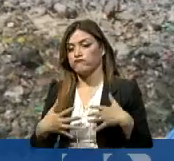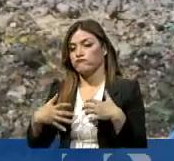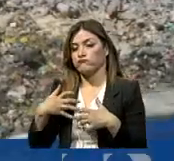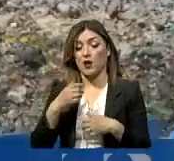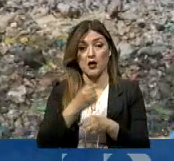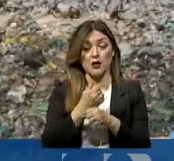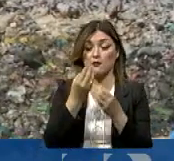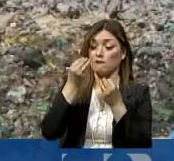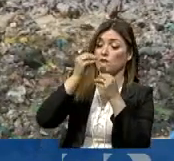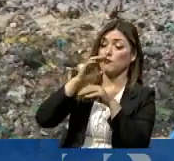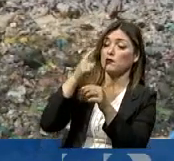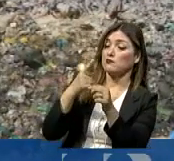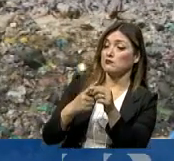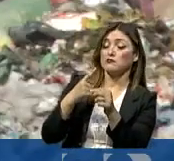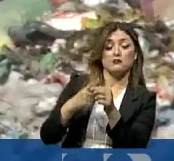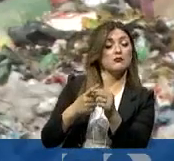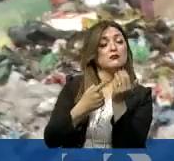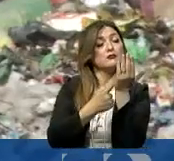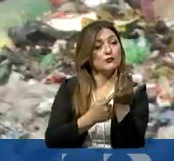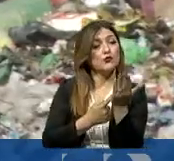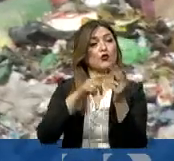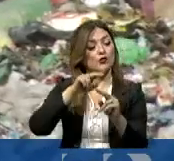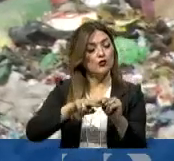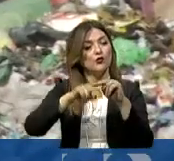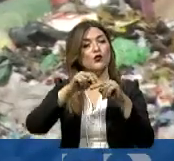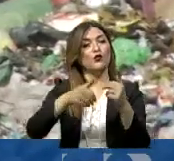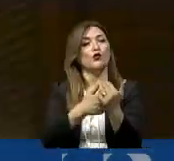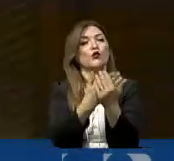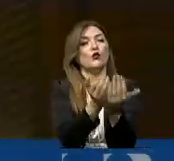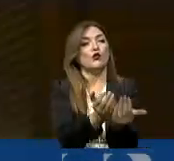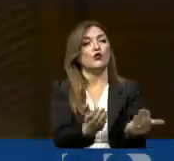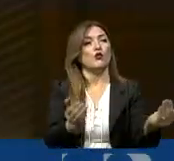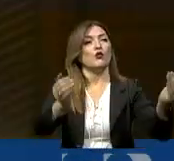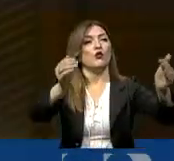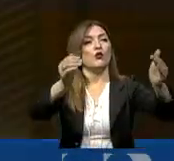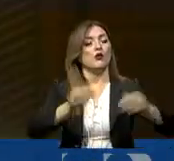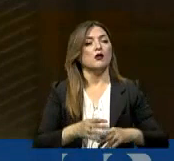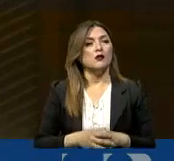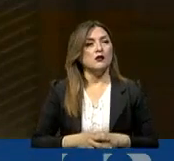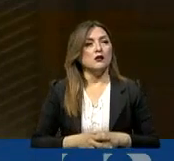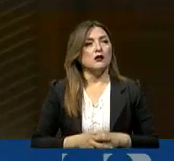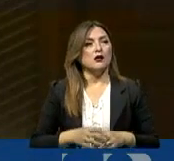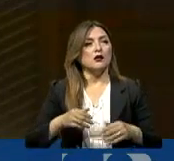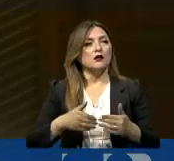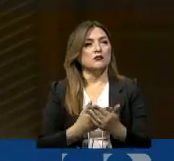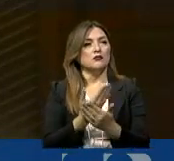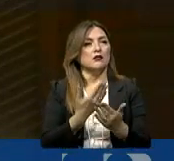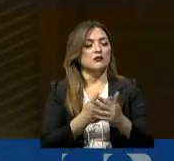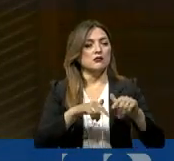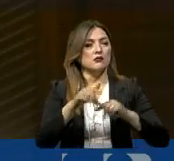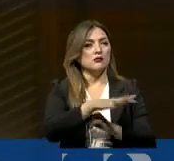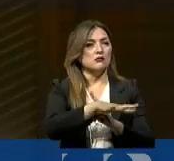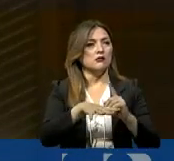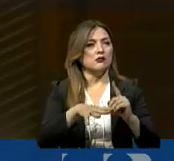gerente de la EMGIRS de que en Quito se deberá analizar la construcción de un nuevo relleno. Un nuevo complejo ambiental. Aquí tal